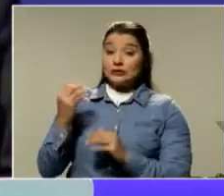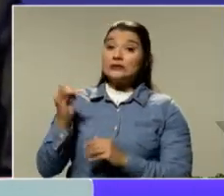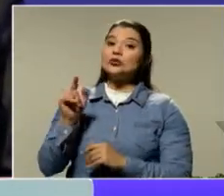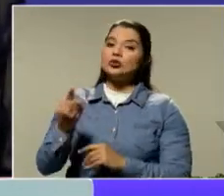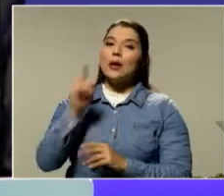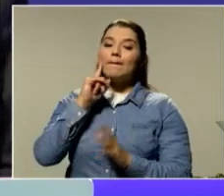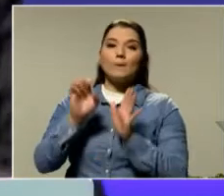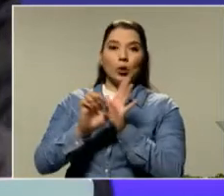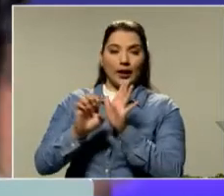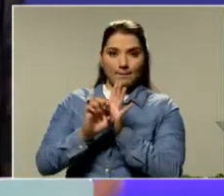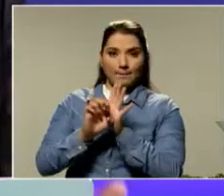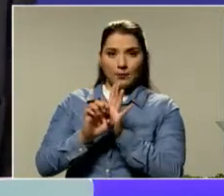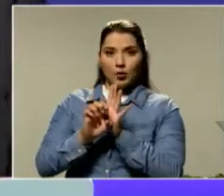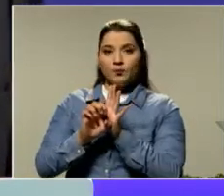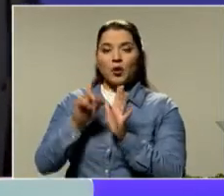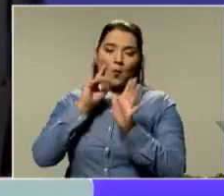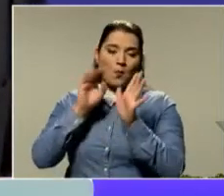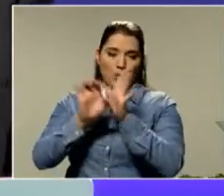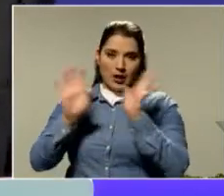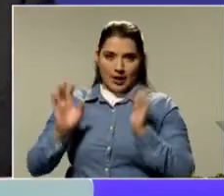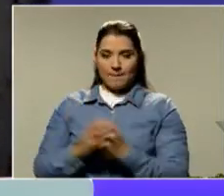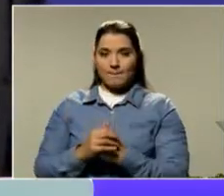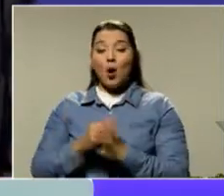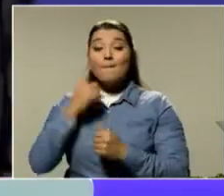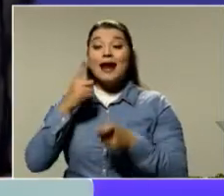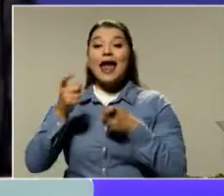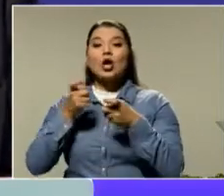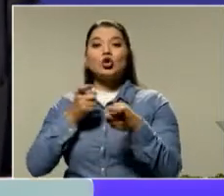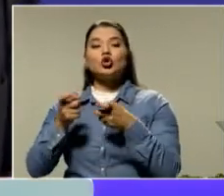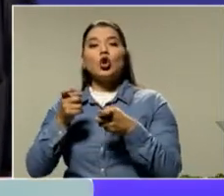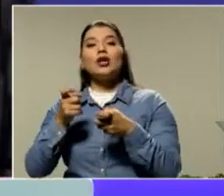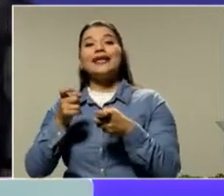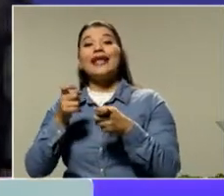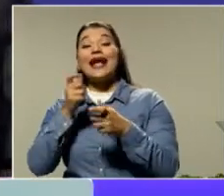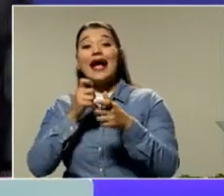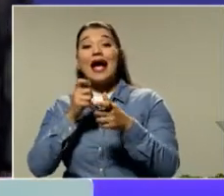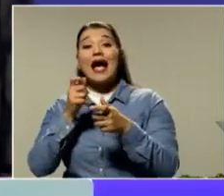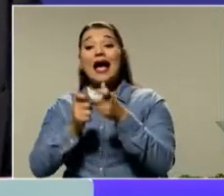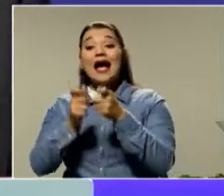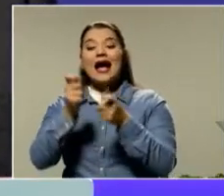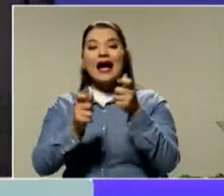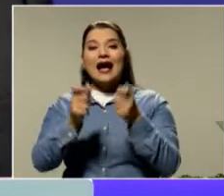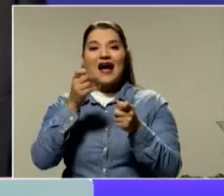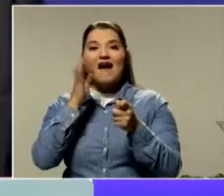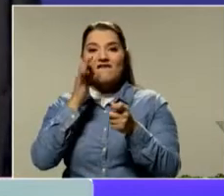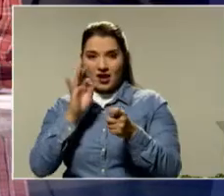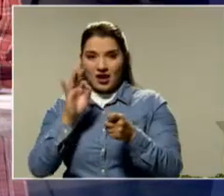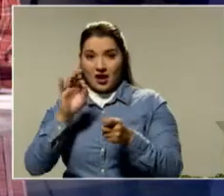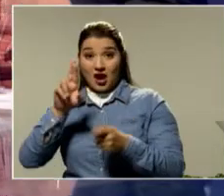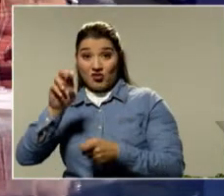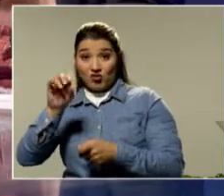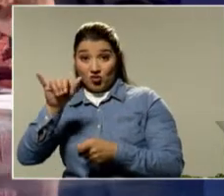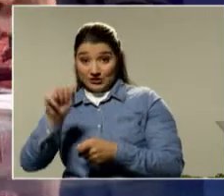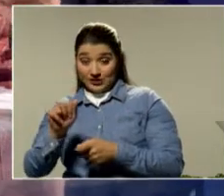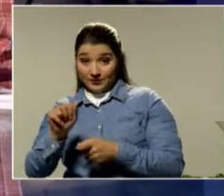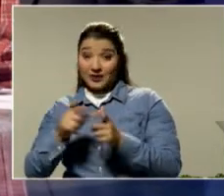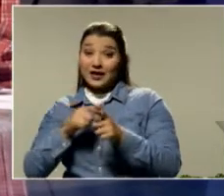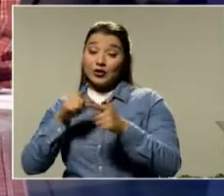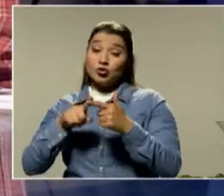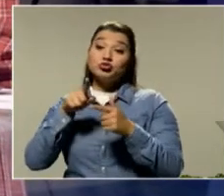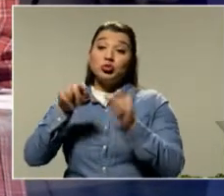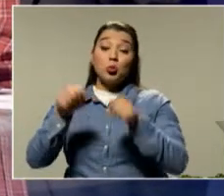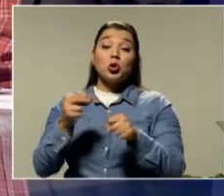ejemplo, para ponerle un caso, para el control de roya de café, usted puede usar un plaguicida sintético que se usa en una